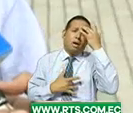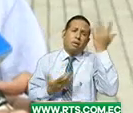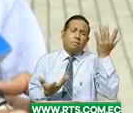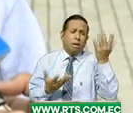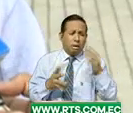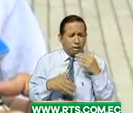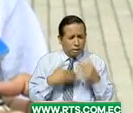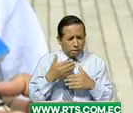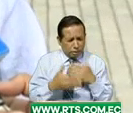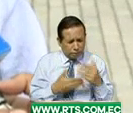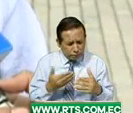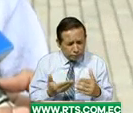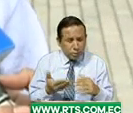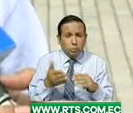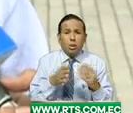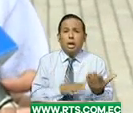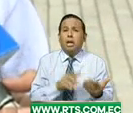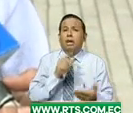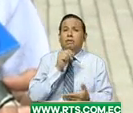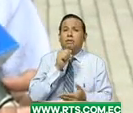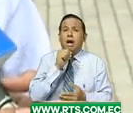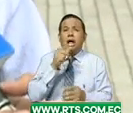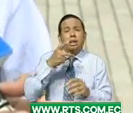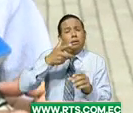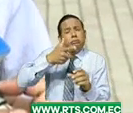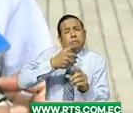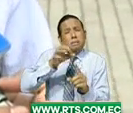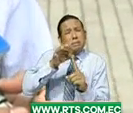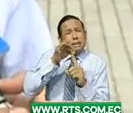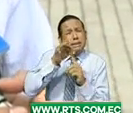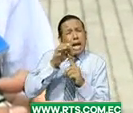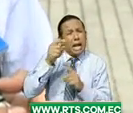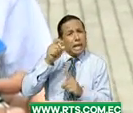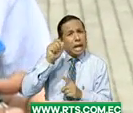perder a mi hija! No solo perdí a mi hija,